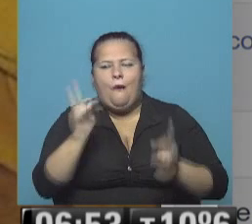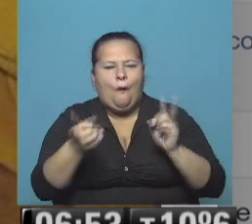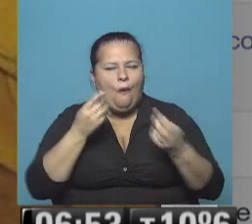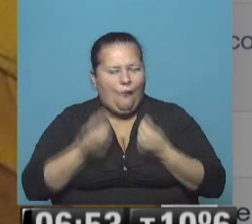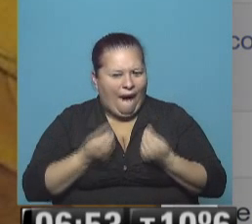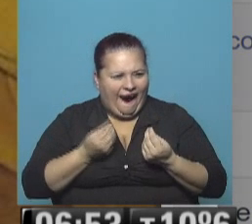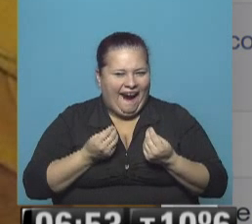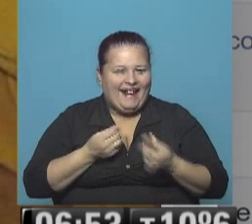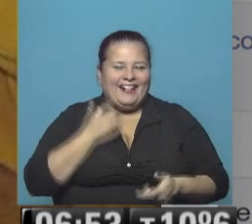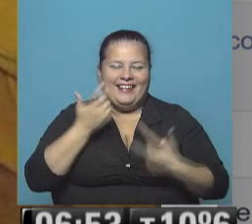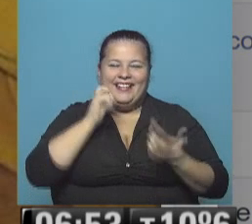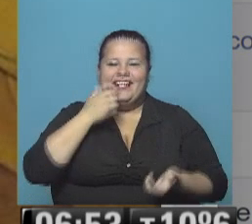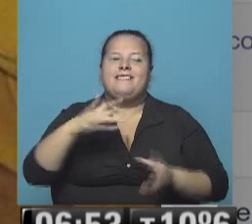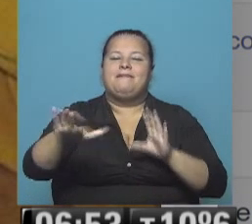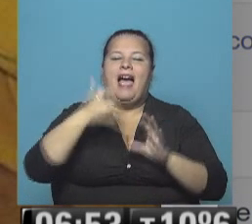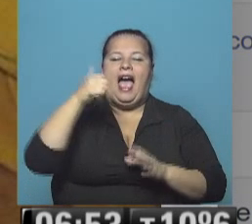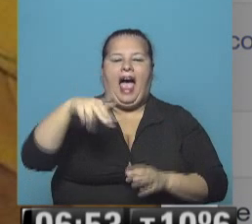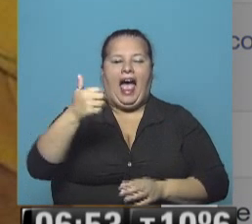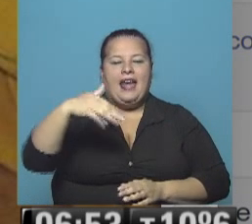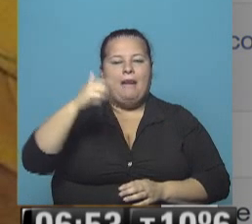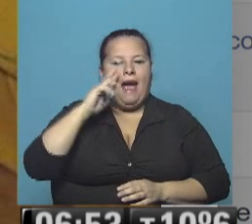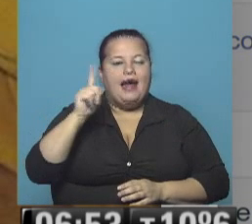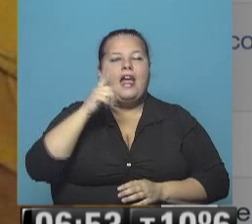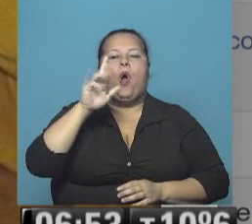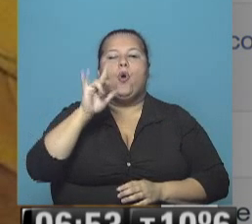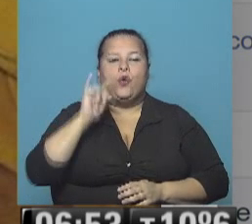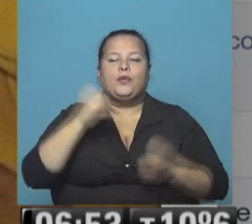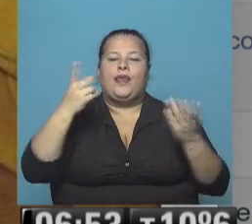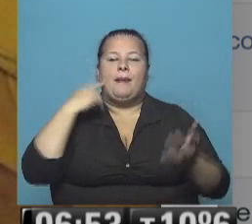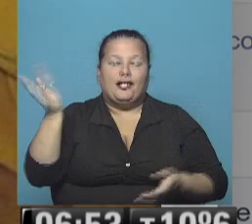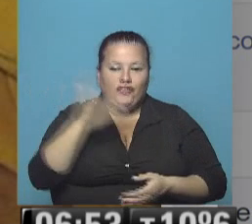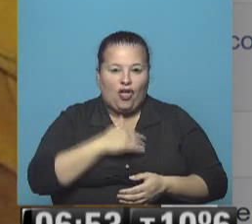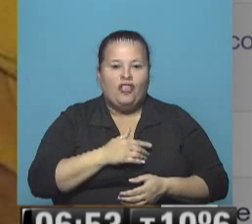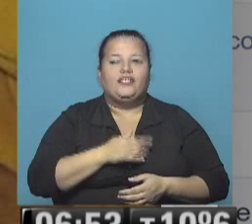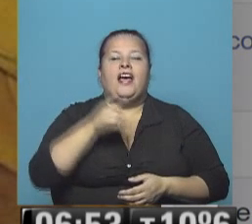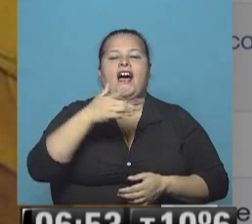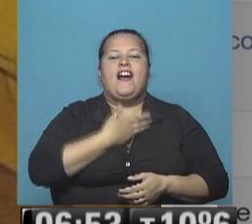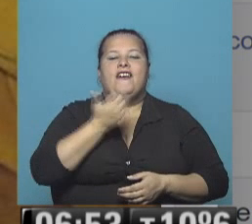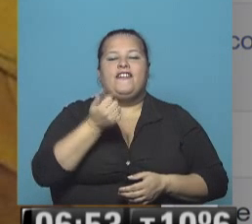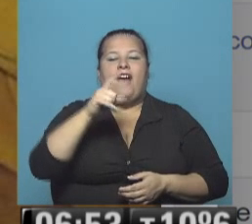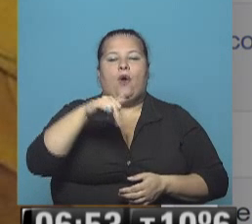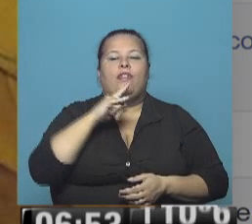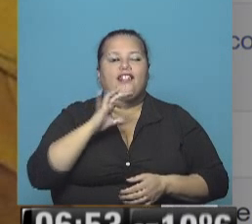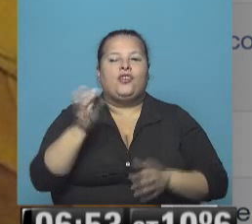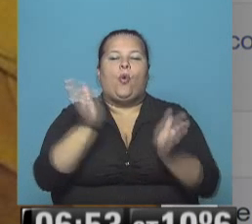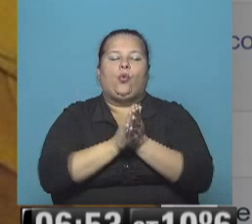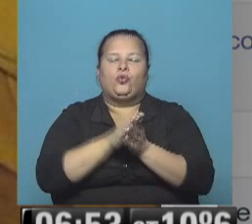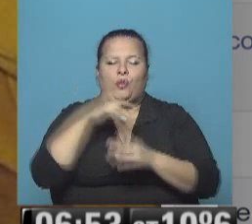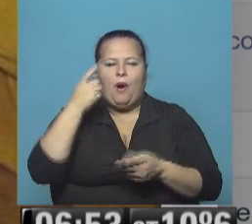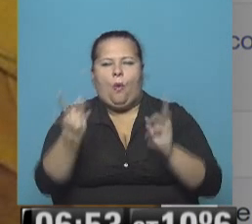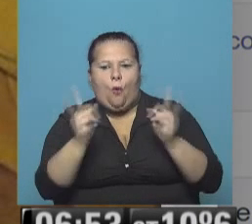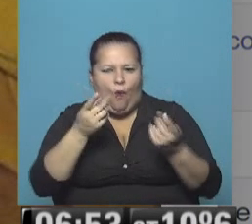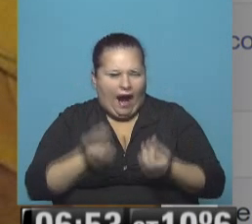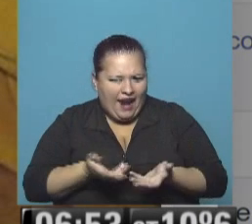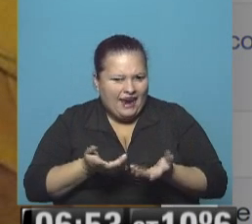mentira nos lo manda a anna maría ruiz dice buen día para todos facundito con sus mascotas que la